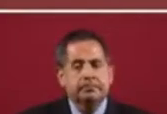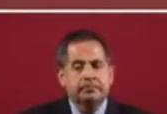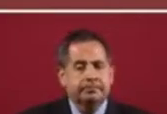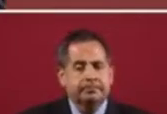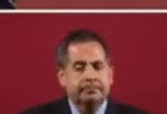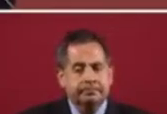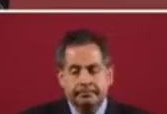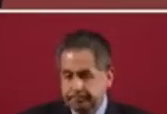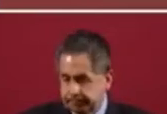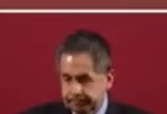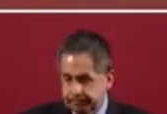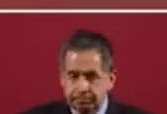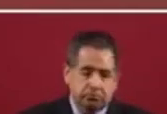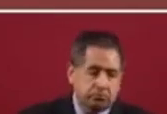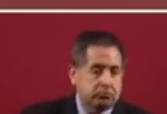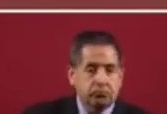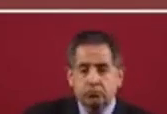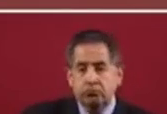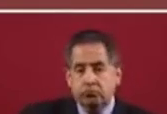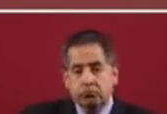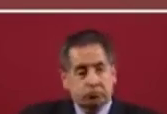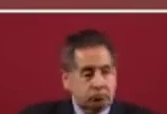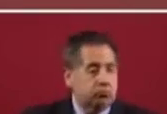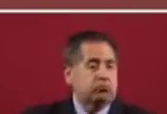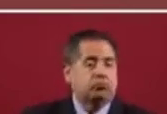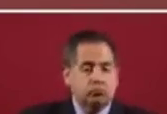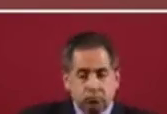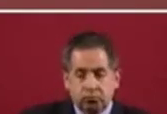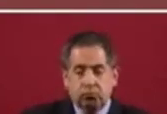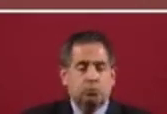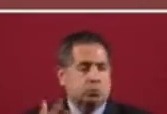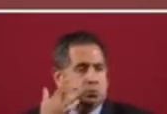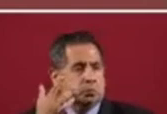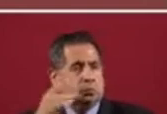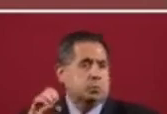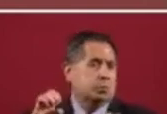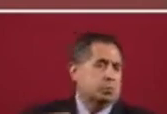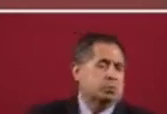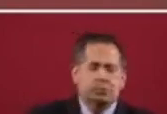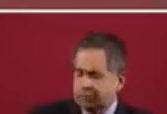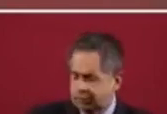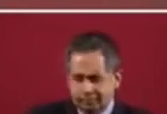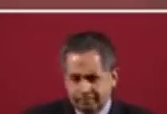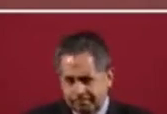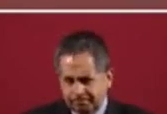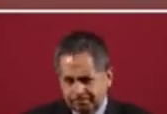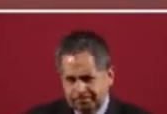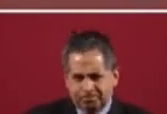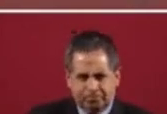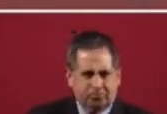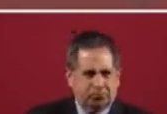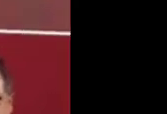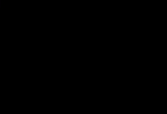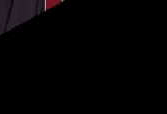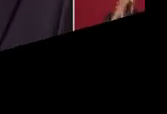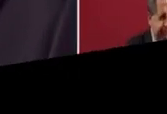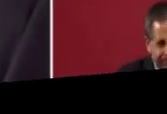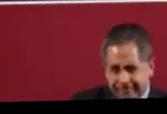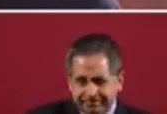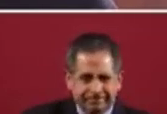nada de derroche nada de lujos la austeridad republicana